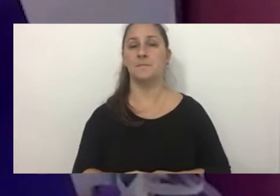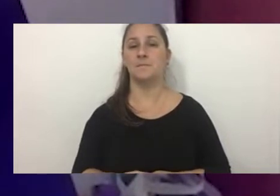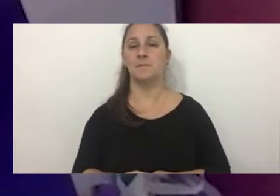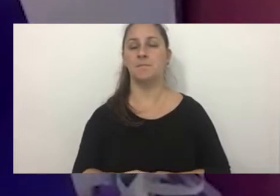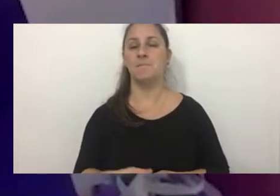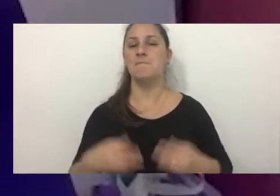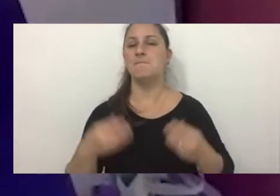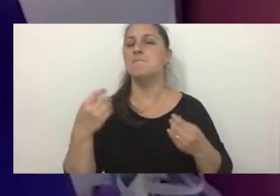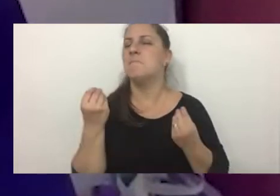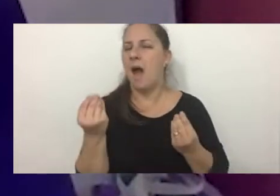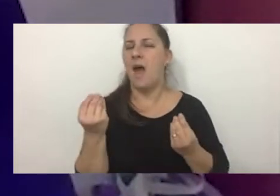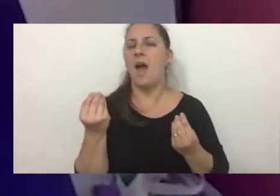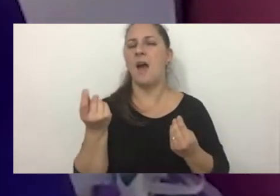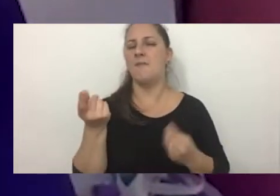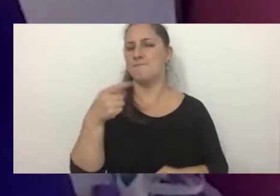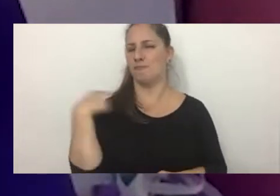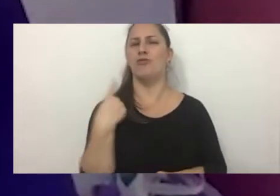de responderla